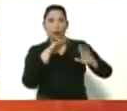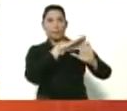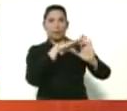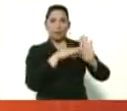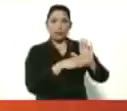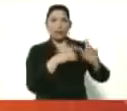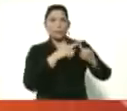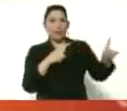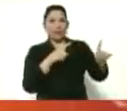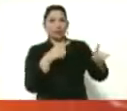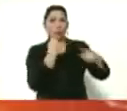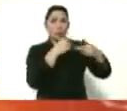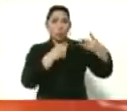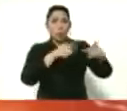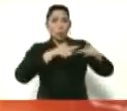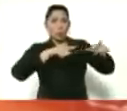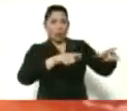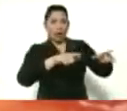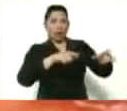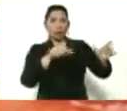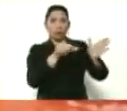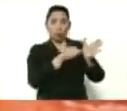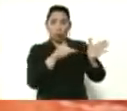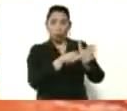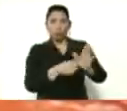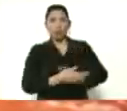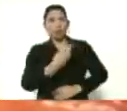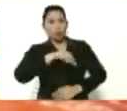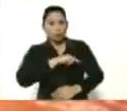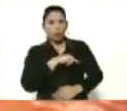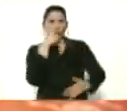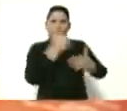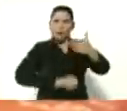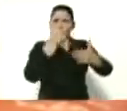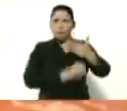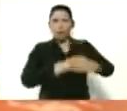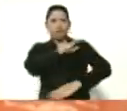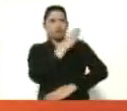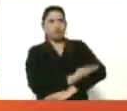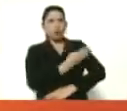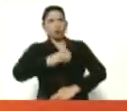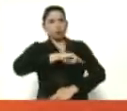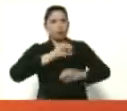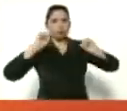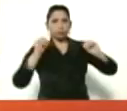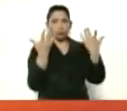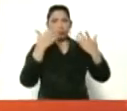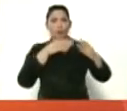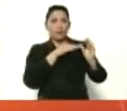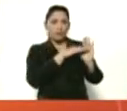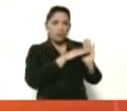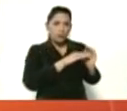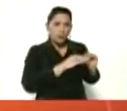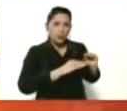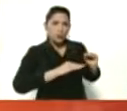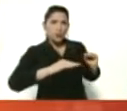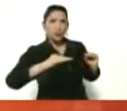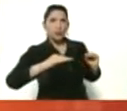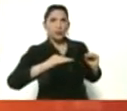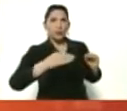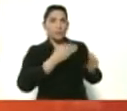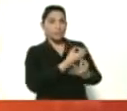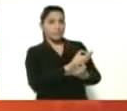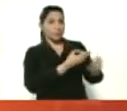pero que en todos los demás sitios donde hemos venido combatiendo con fuerza y hemos logrado aplanar la curva, pues